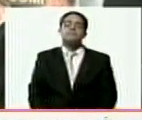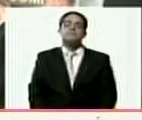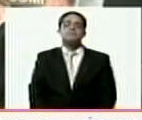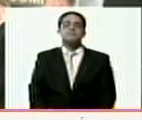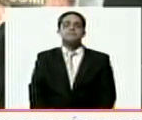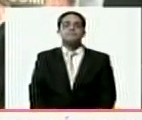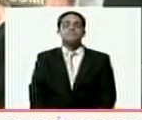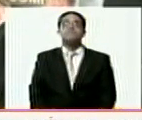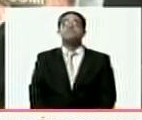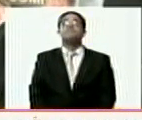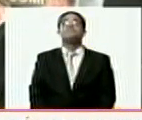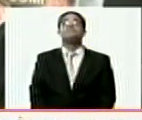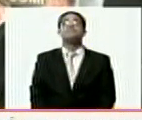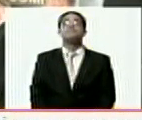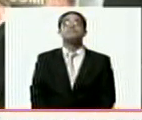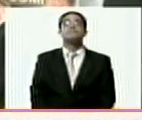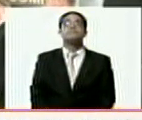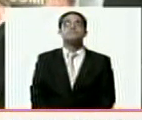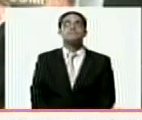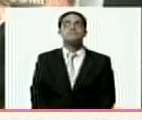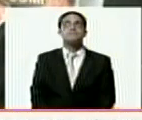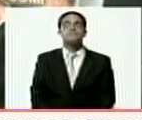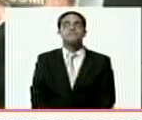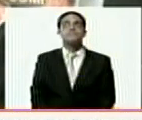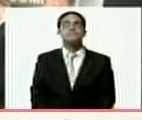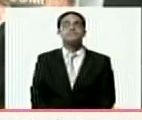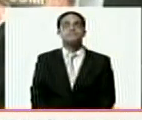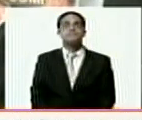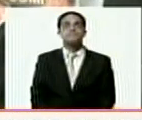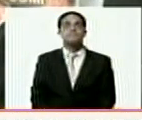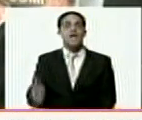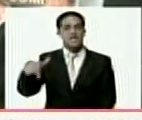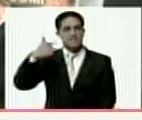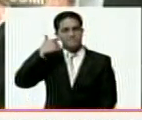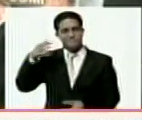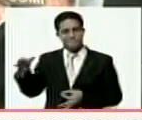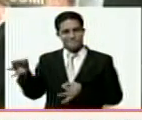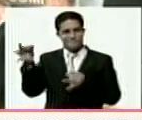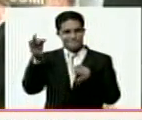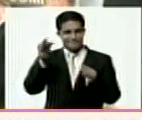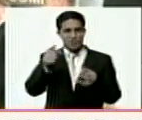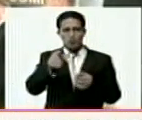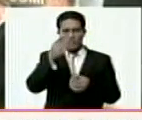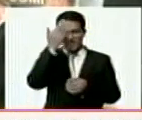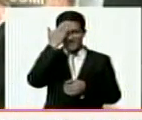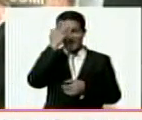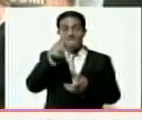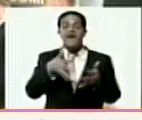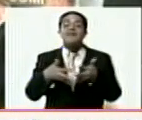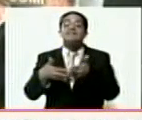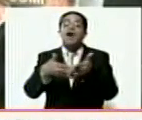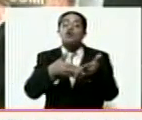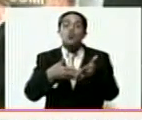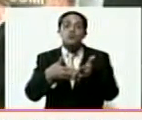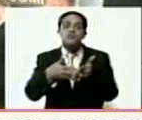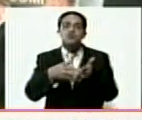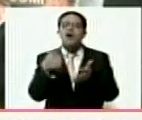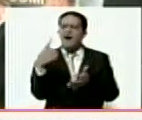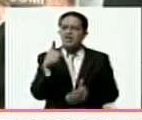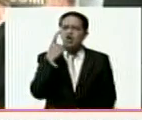Ahí por aquí tenemos la declaración de... Ustedes saben que en Estados Unidos el Departamento de Estado tiene una costumbre muy